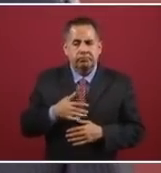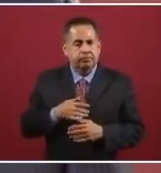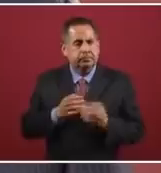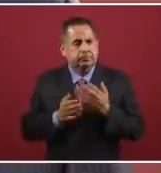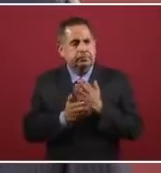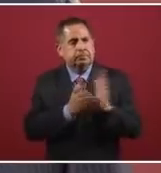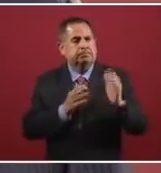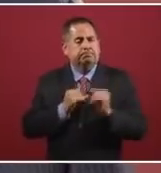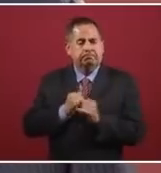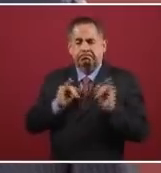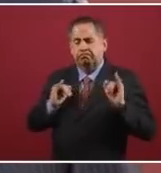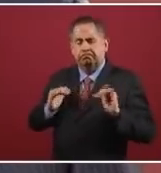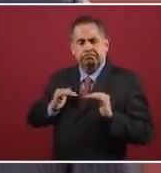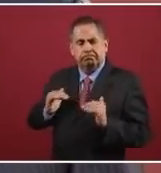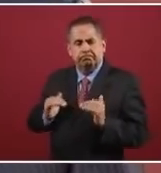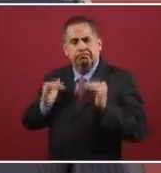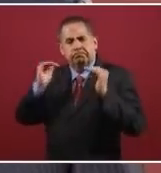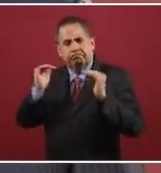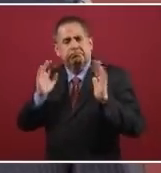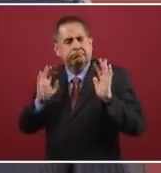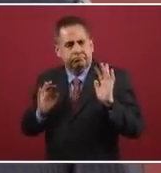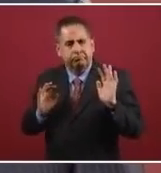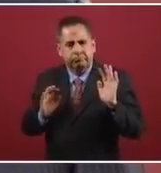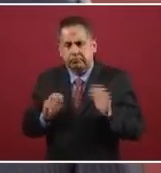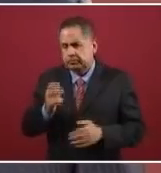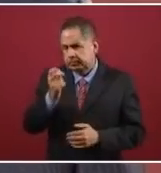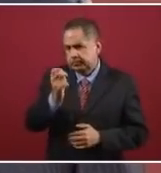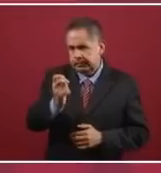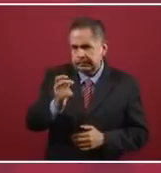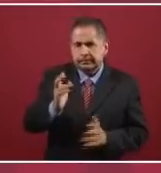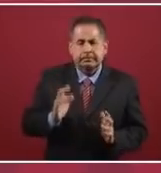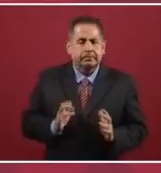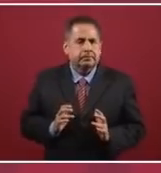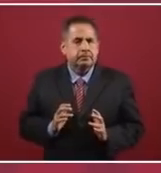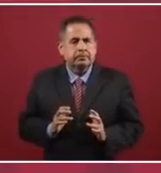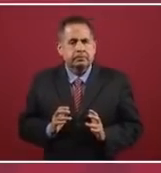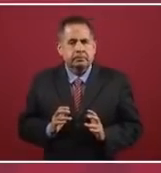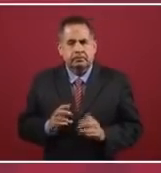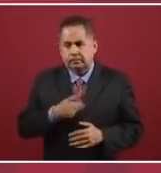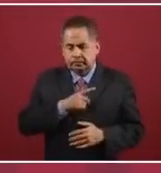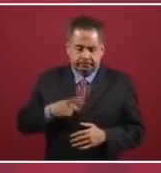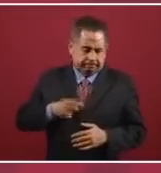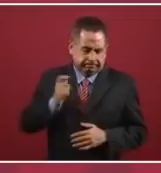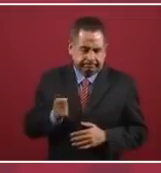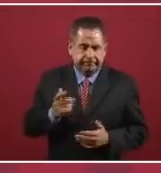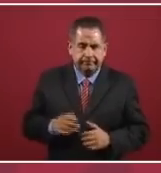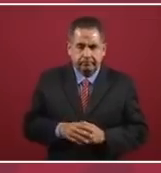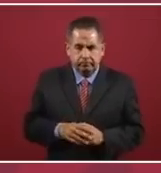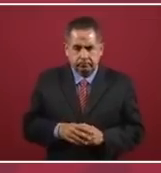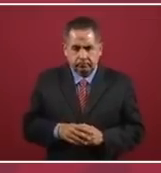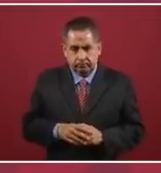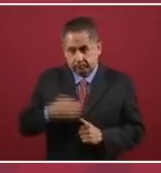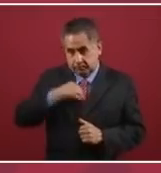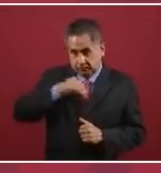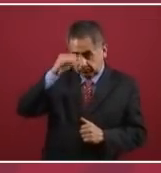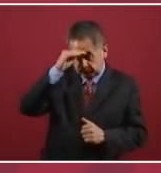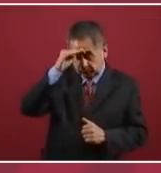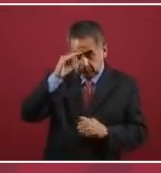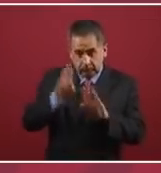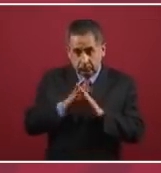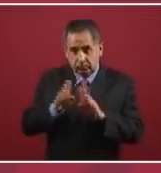independencia, nuestra soberanía, y para eso tenemos que pensar en